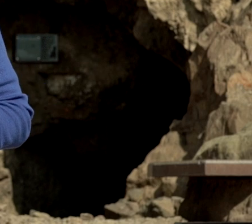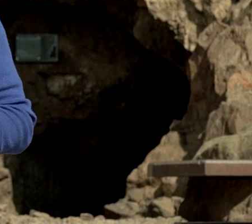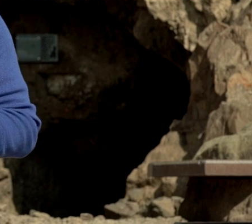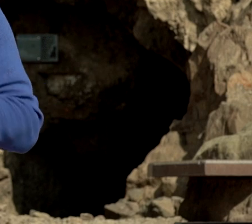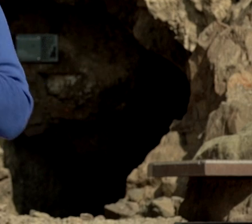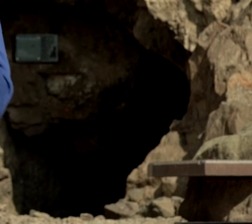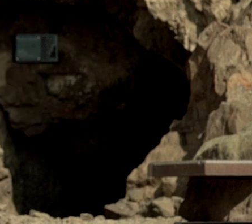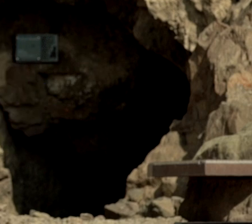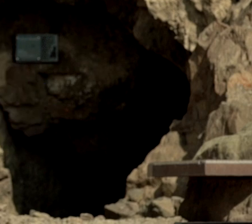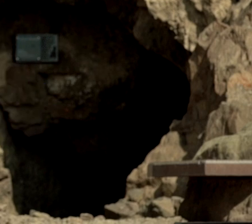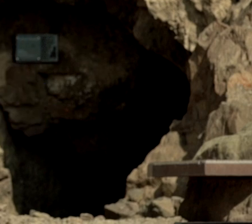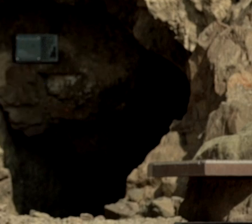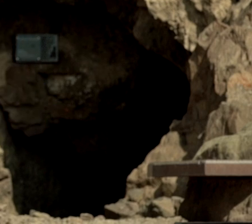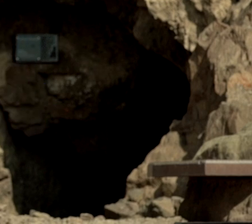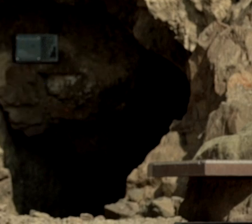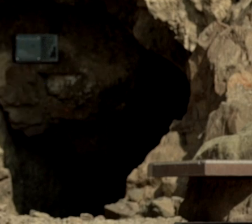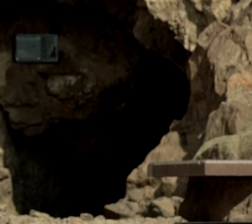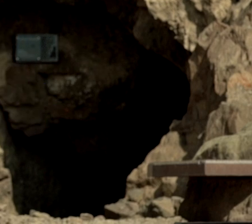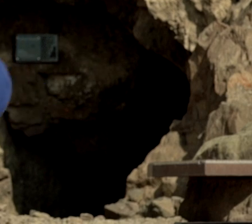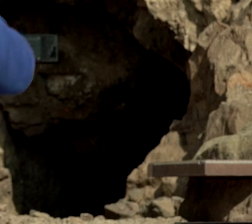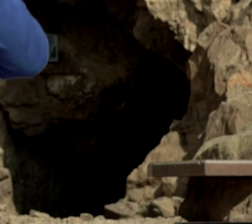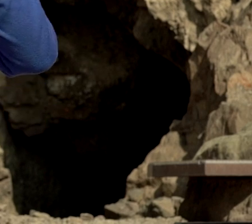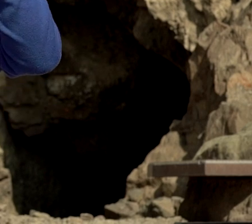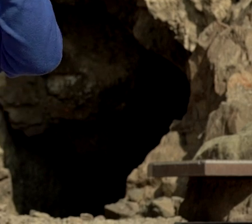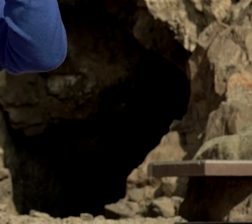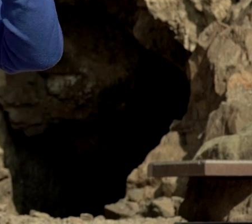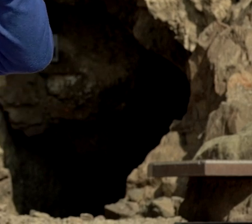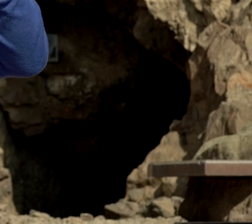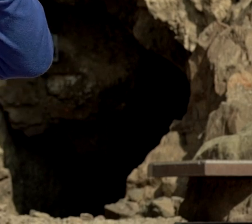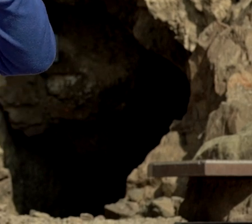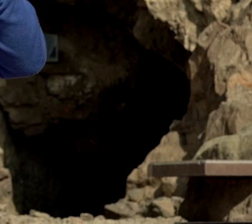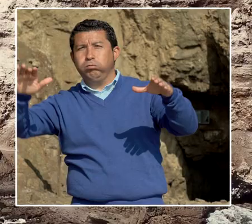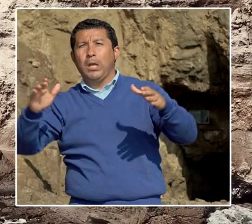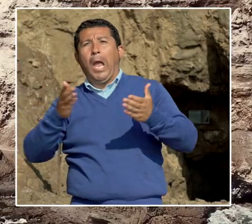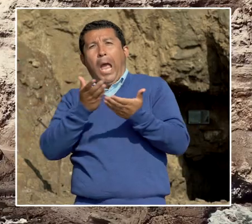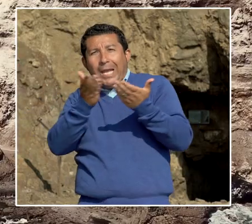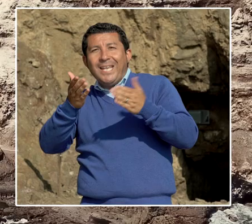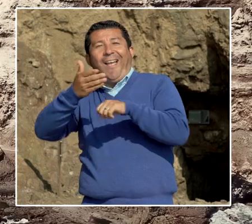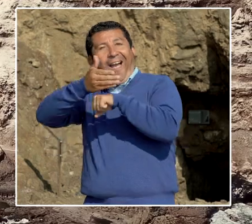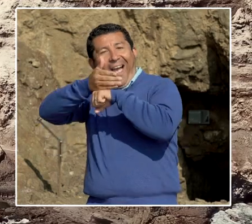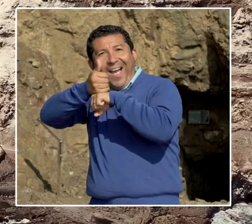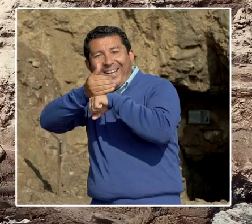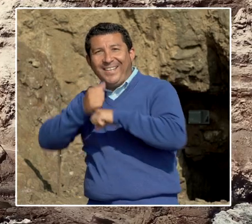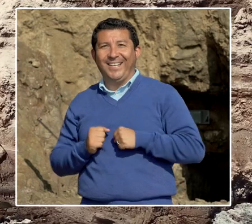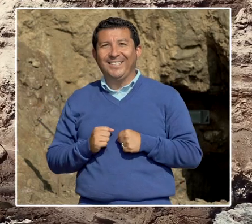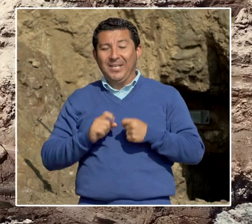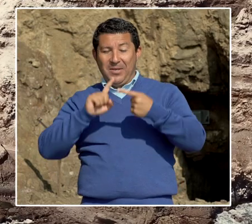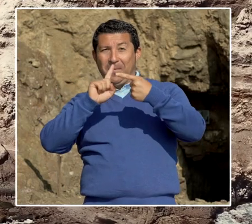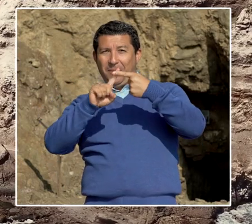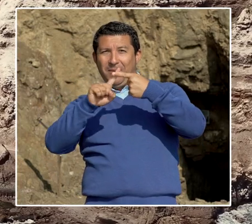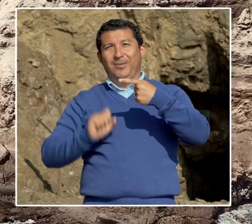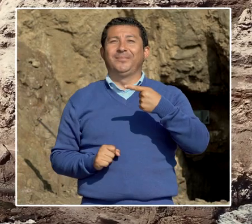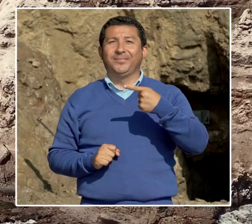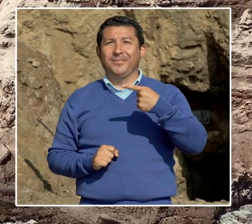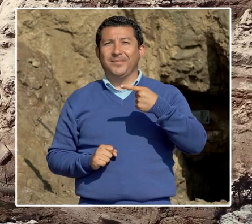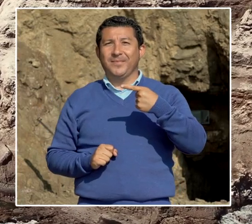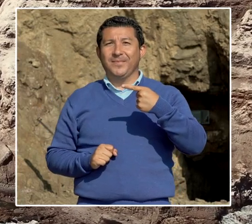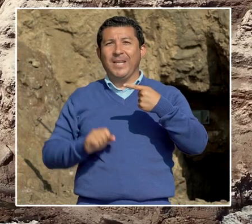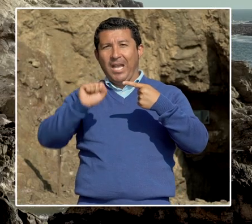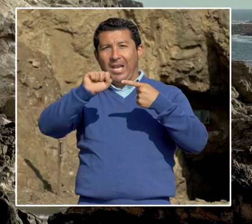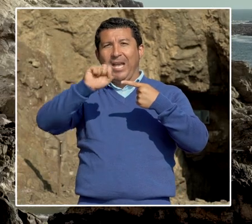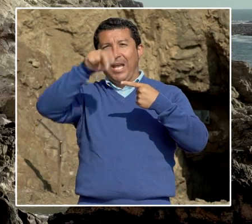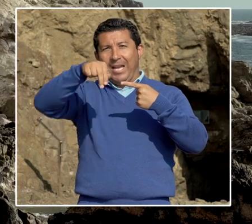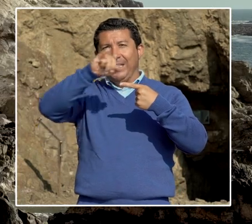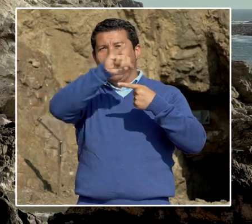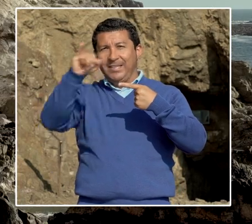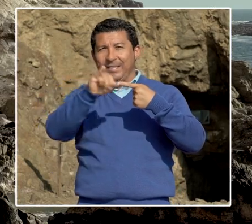así lo evidencian los sitios arqueológicos hallados en el jarillón ariqueño como las cuevas